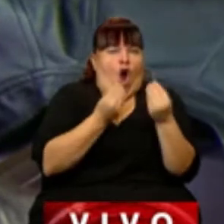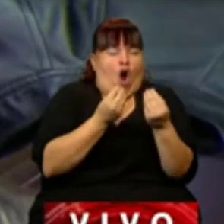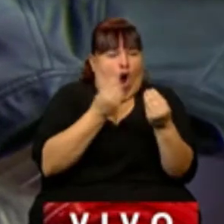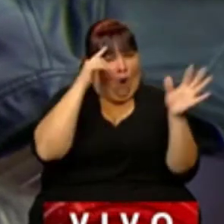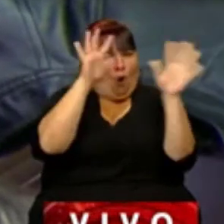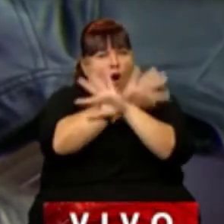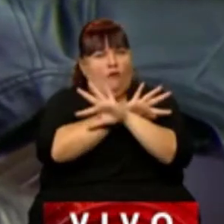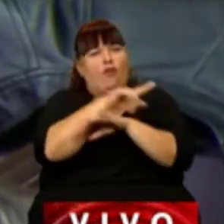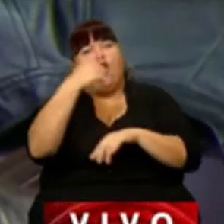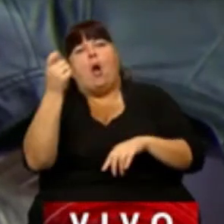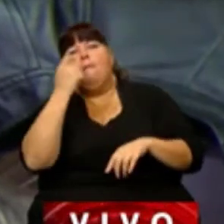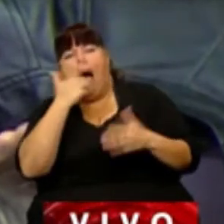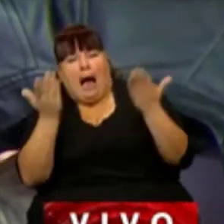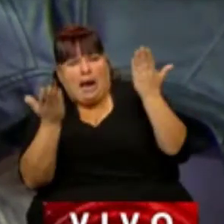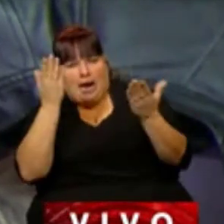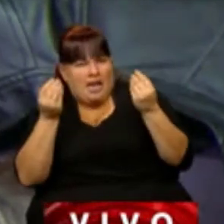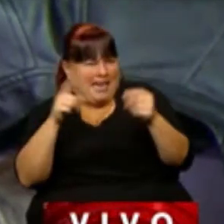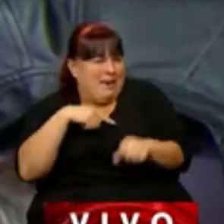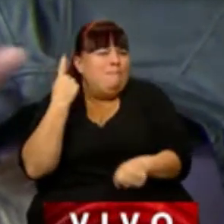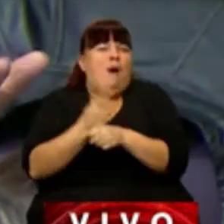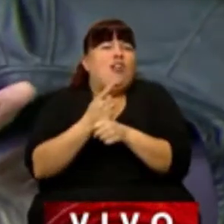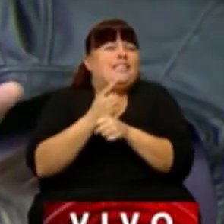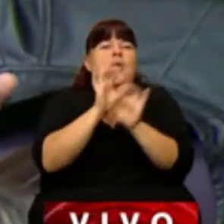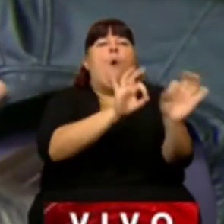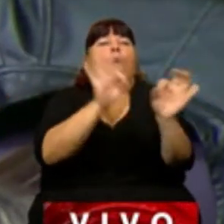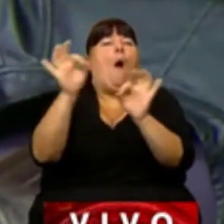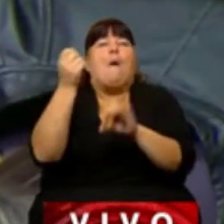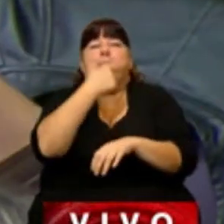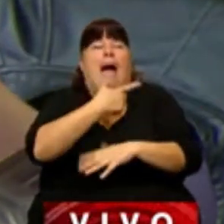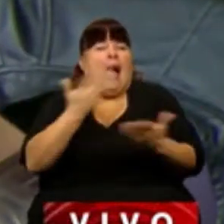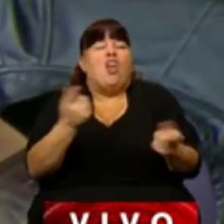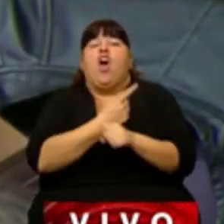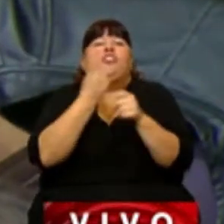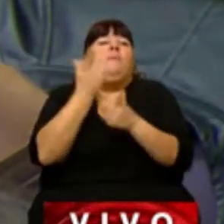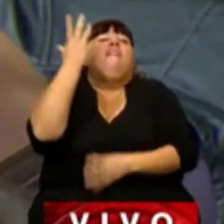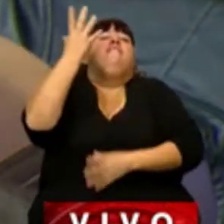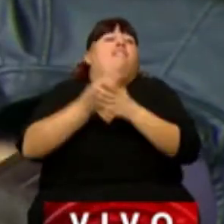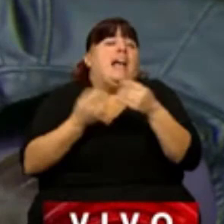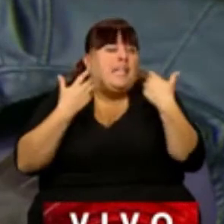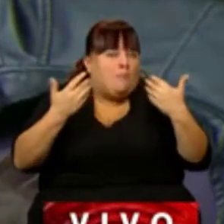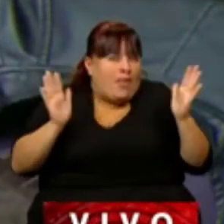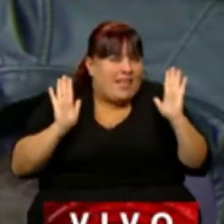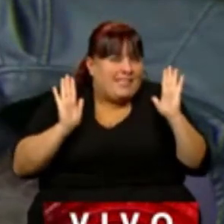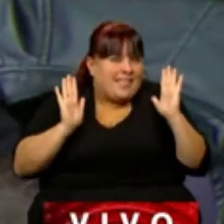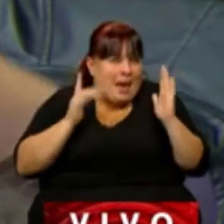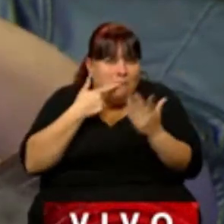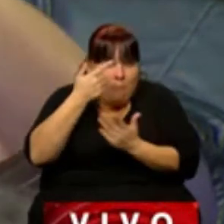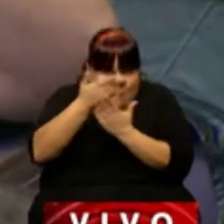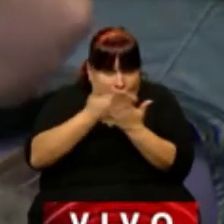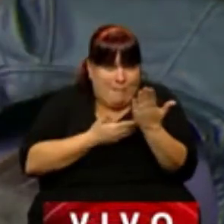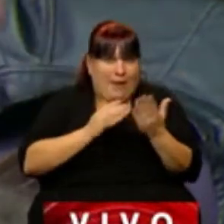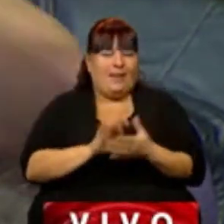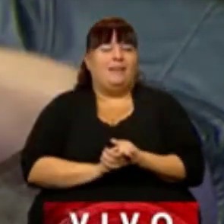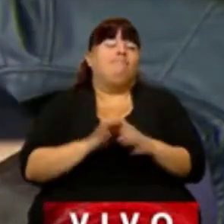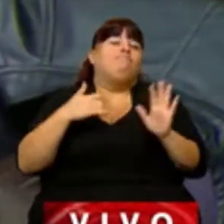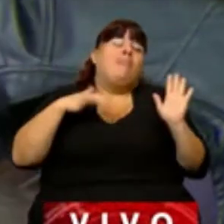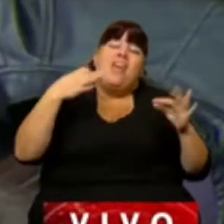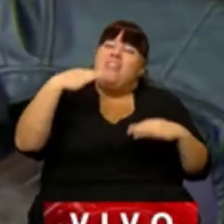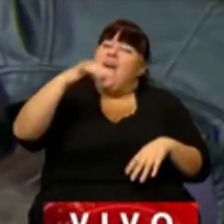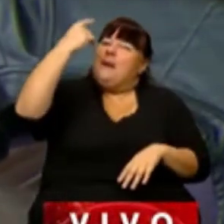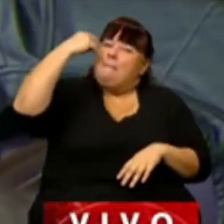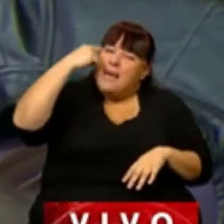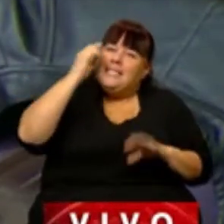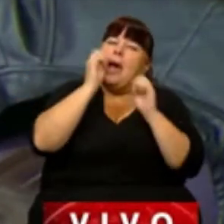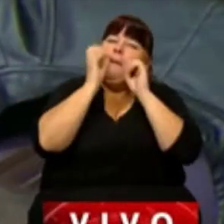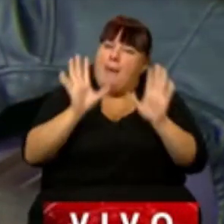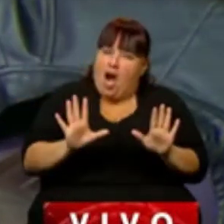no confundirlo con Macri? Imposible, no puede. Si hubiesen equivocado, yo le digo que habría que pensarlo un